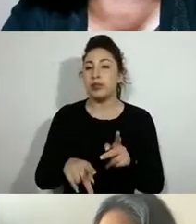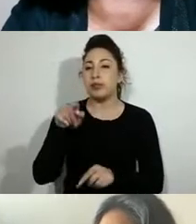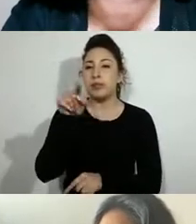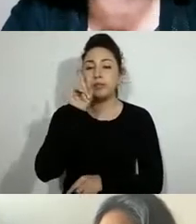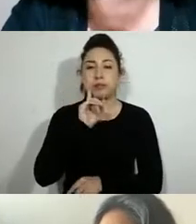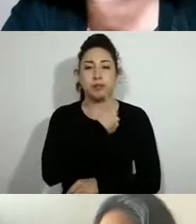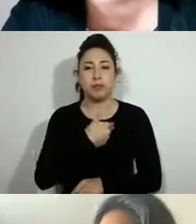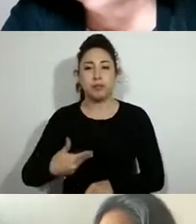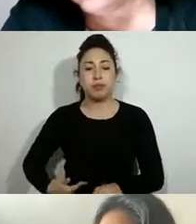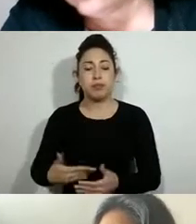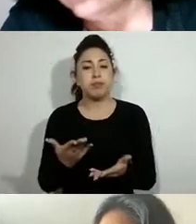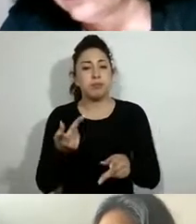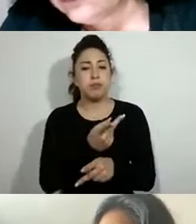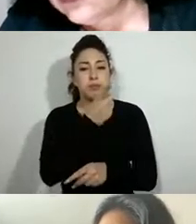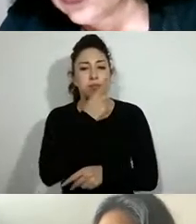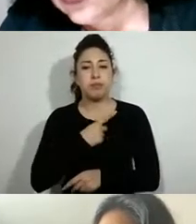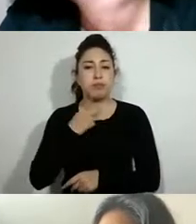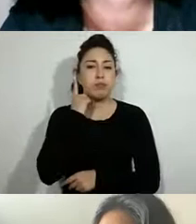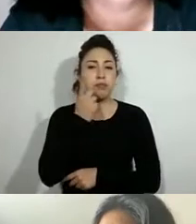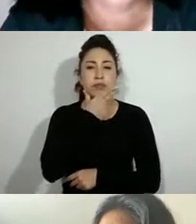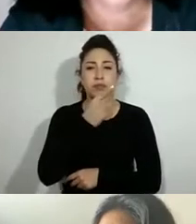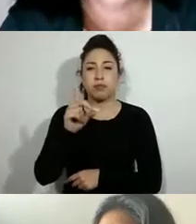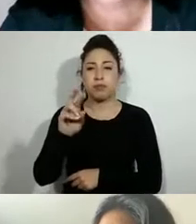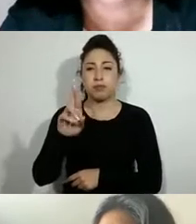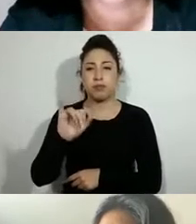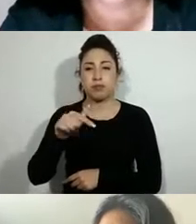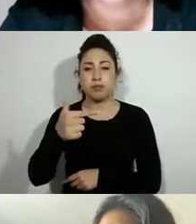Sí, diputado. Dorin.